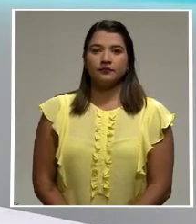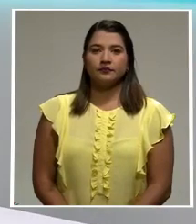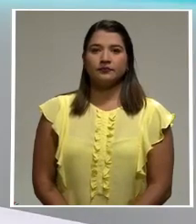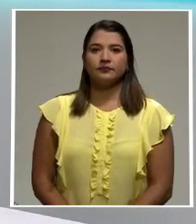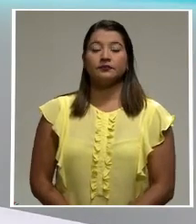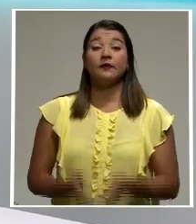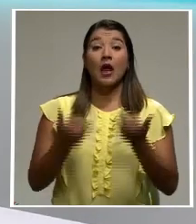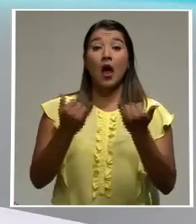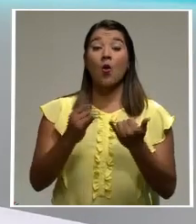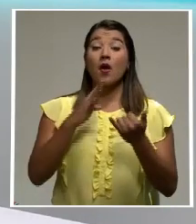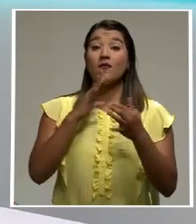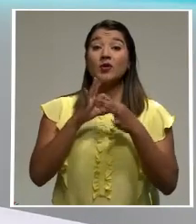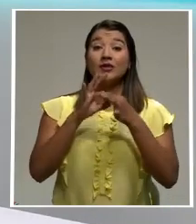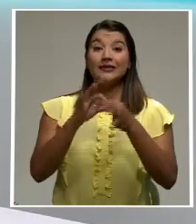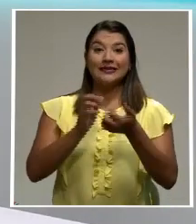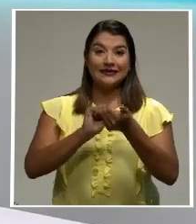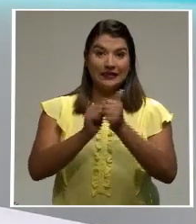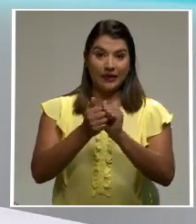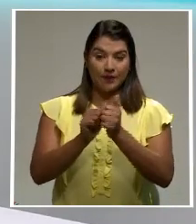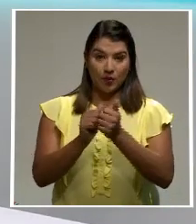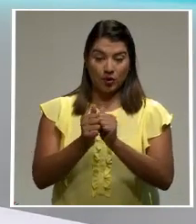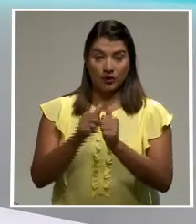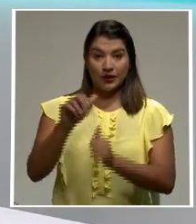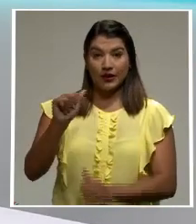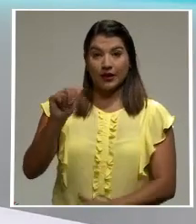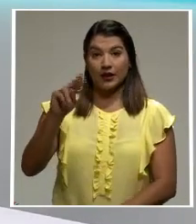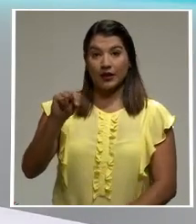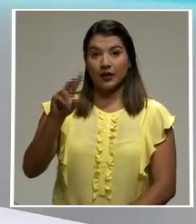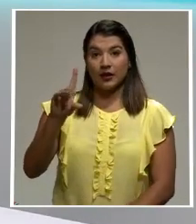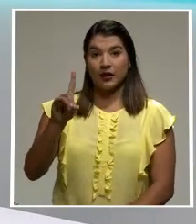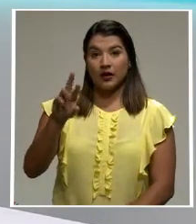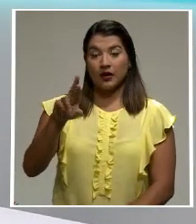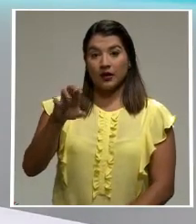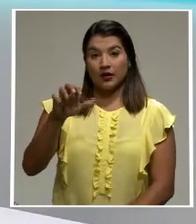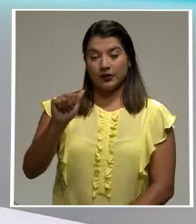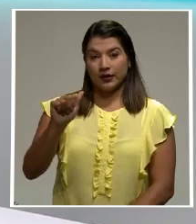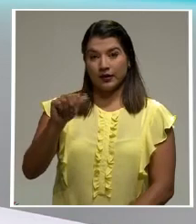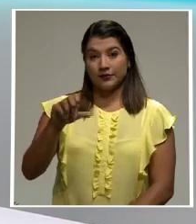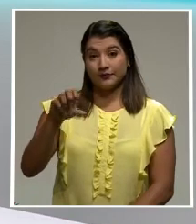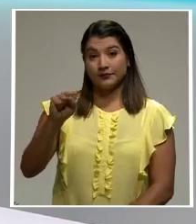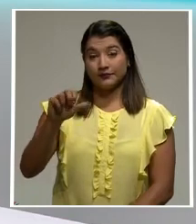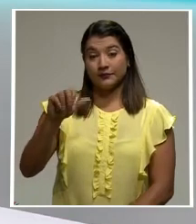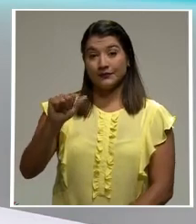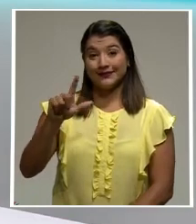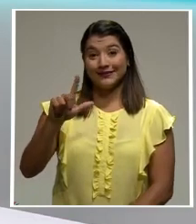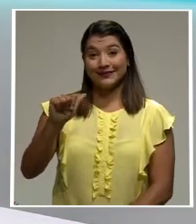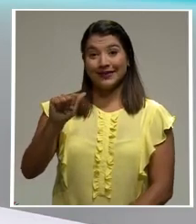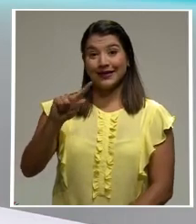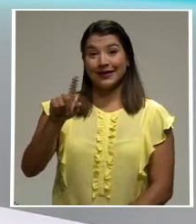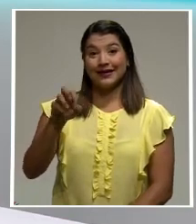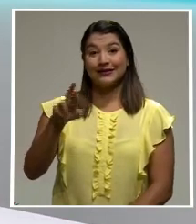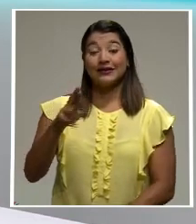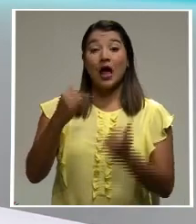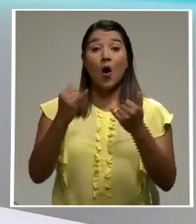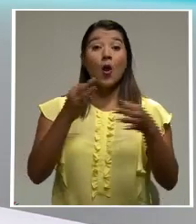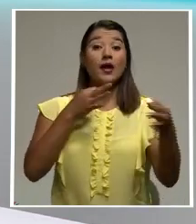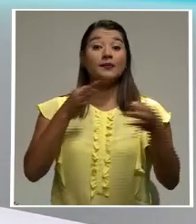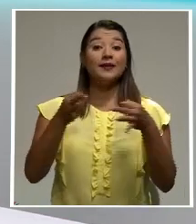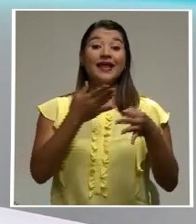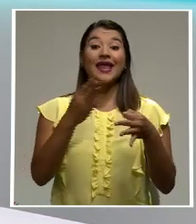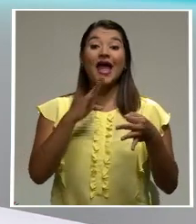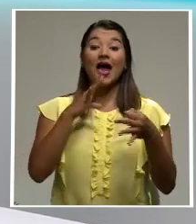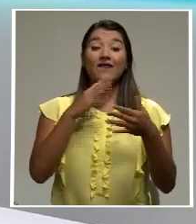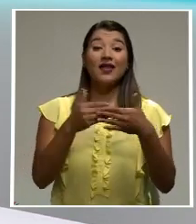cortina de deportes y a los deportes. Andrea Salazar nos trae un adelanto de lo que vamos a tener